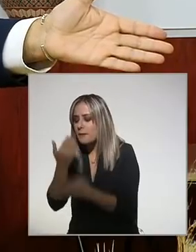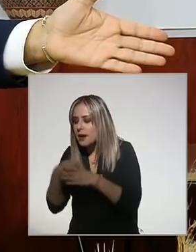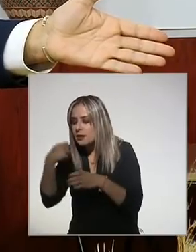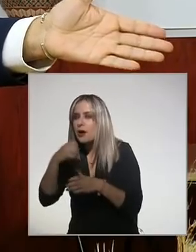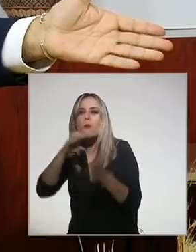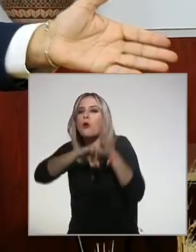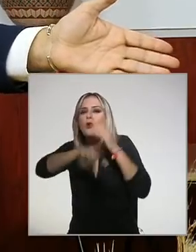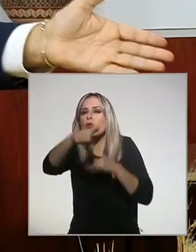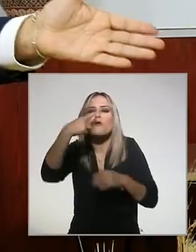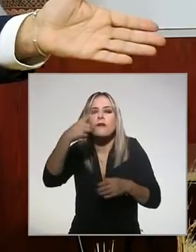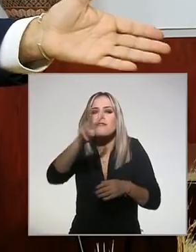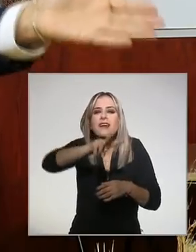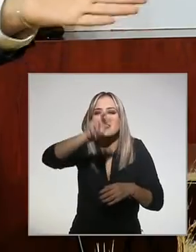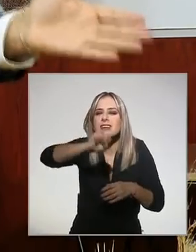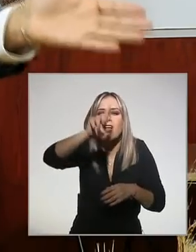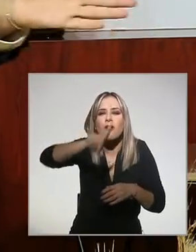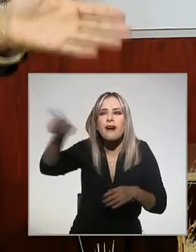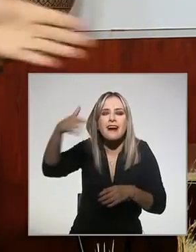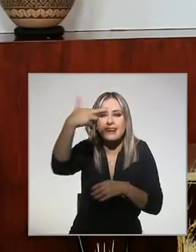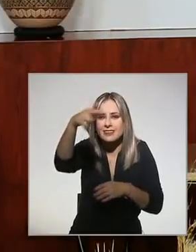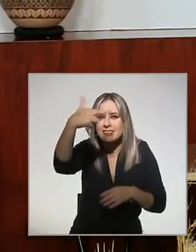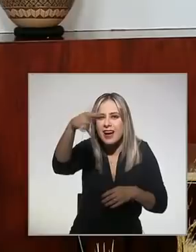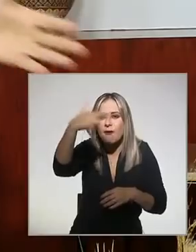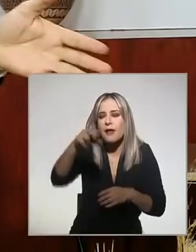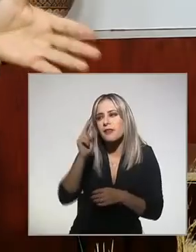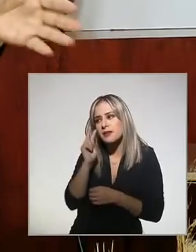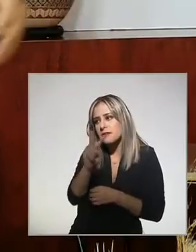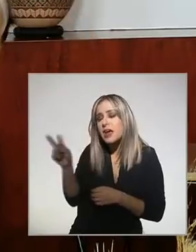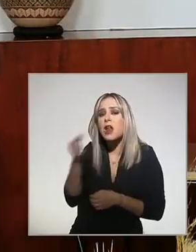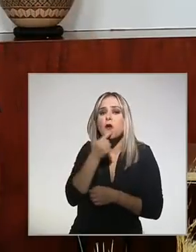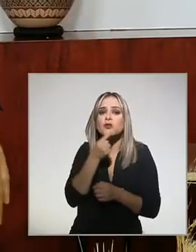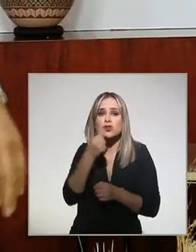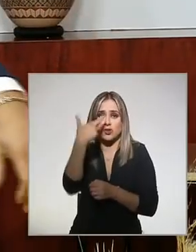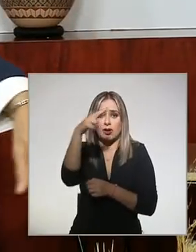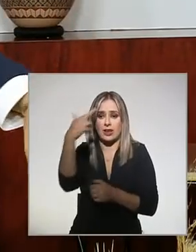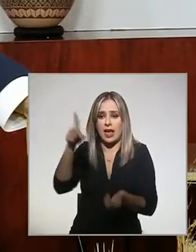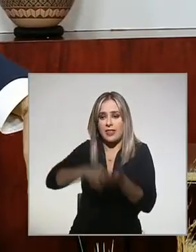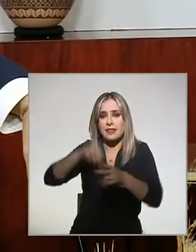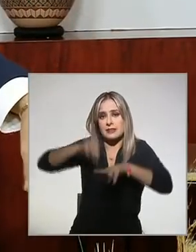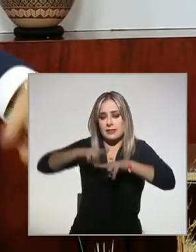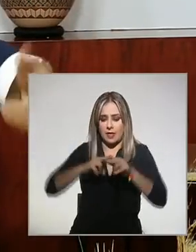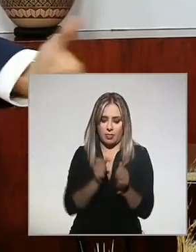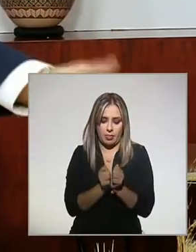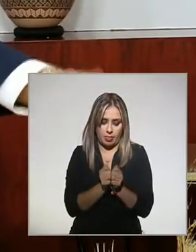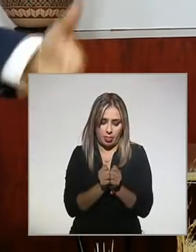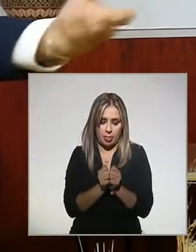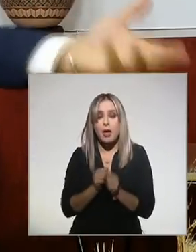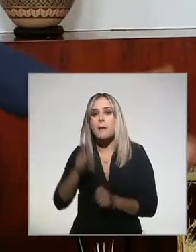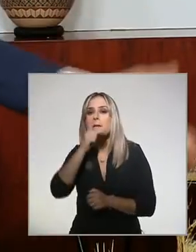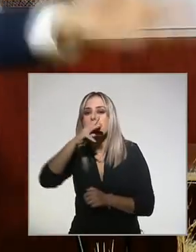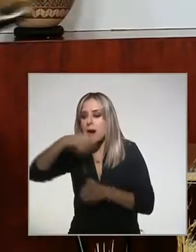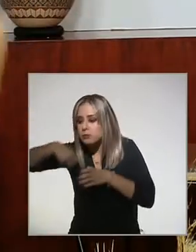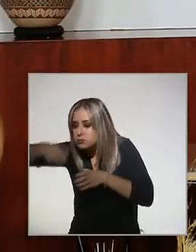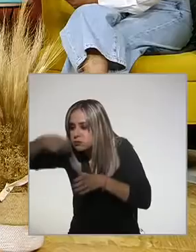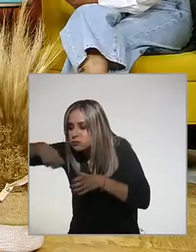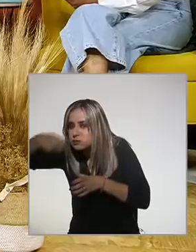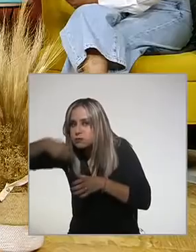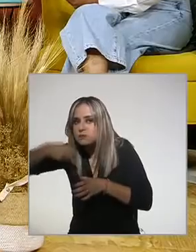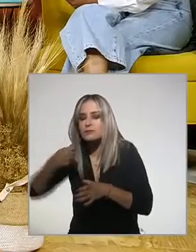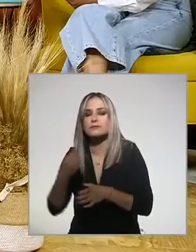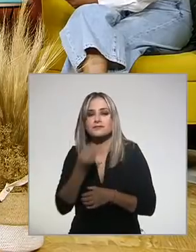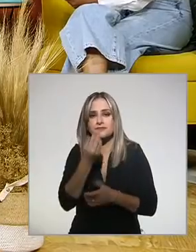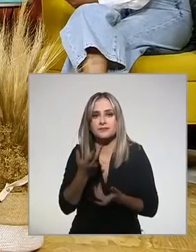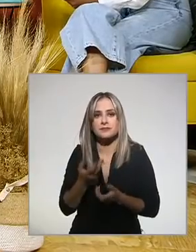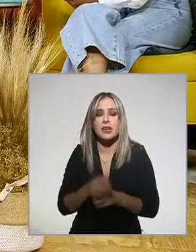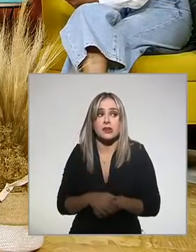fin de semana familiar y observas a los niños enchufados. Ahora, ¿es válido enchufar a un niño? La pregunta es,